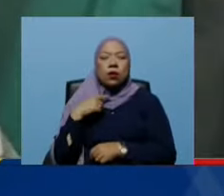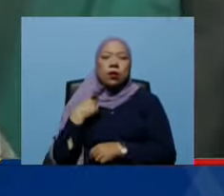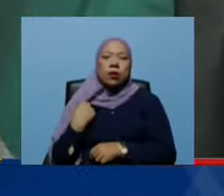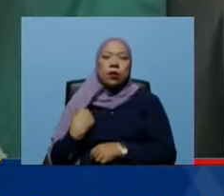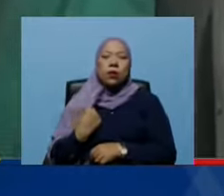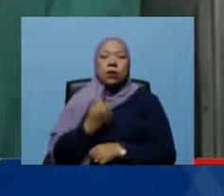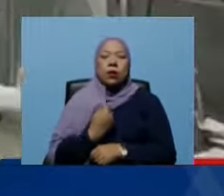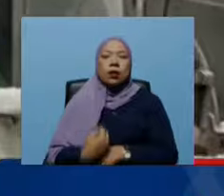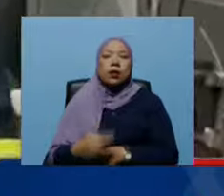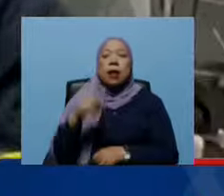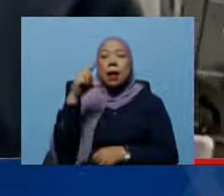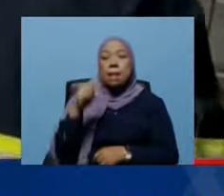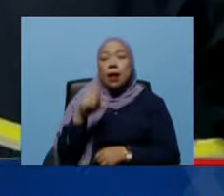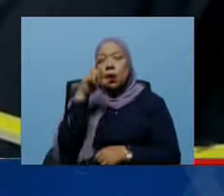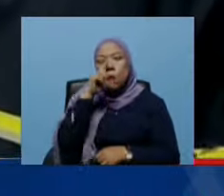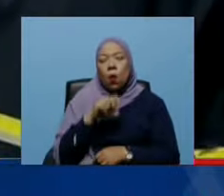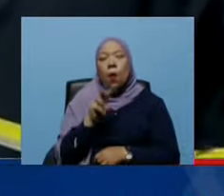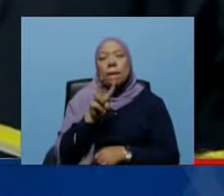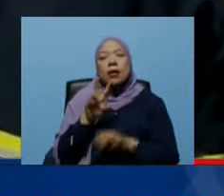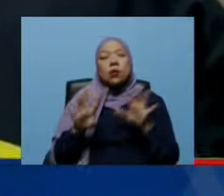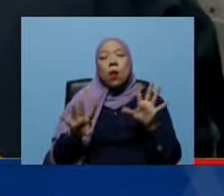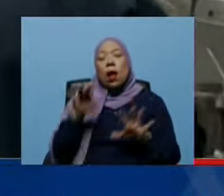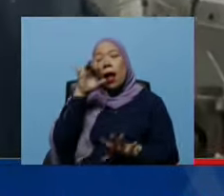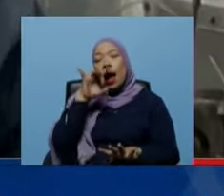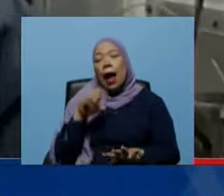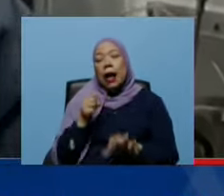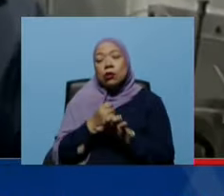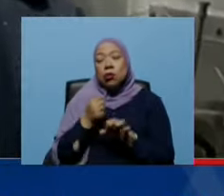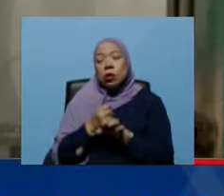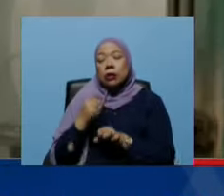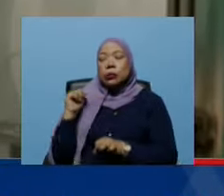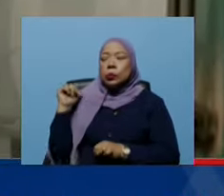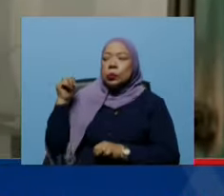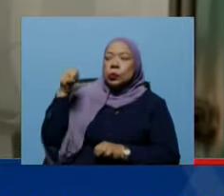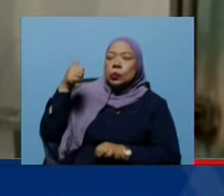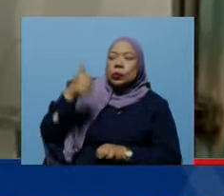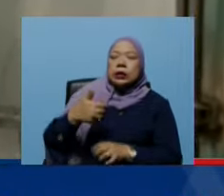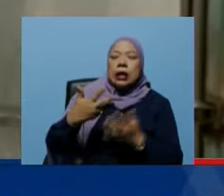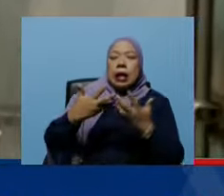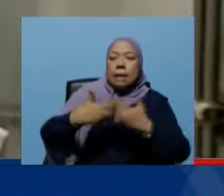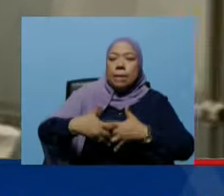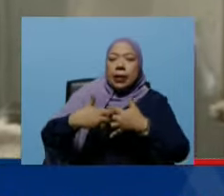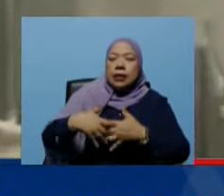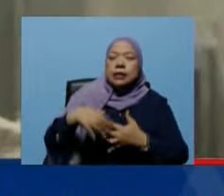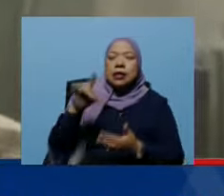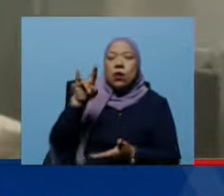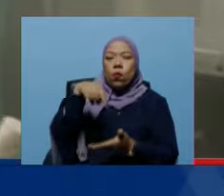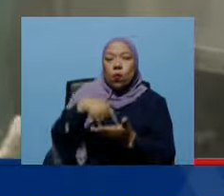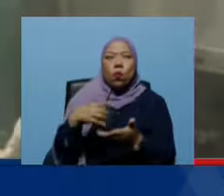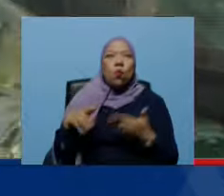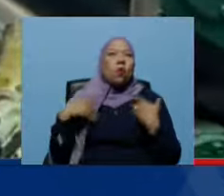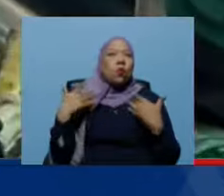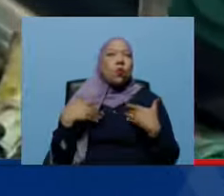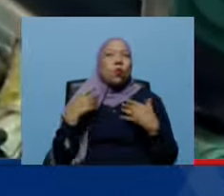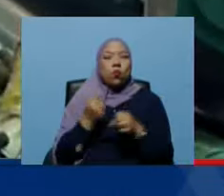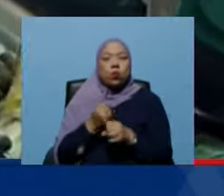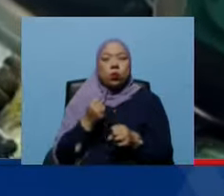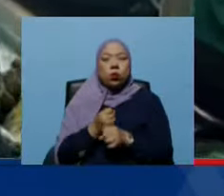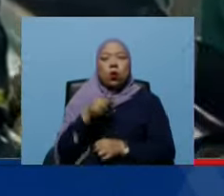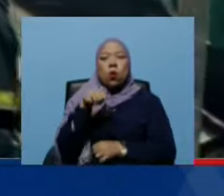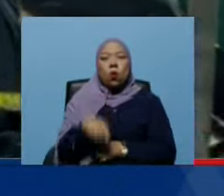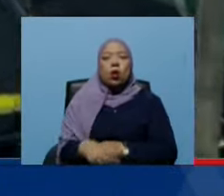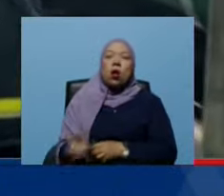tiene 29 años trabajando en Alucasa, aquí en Carabobo, presidente. Muy contento porque